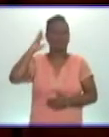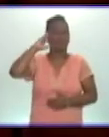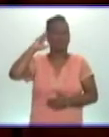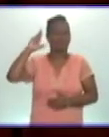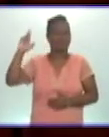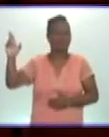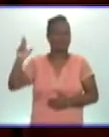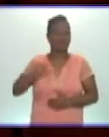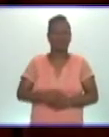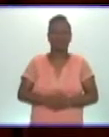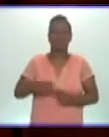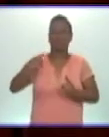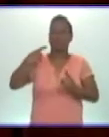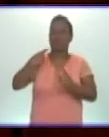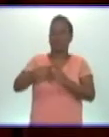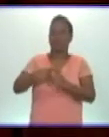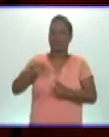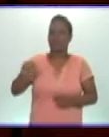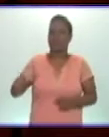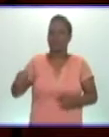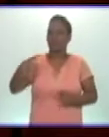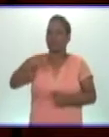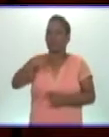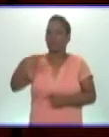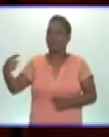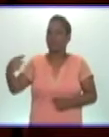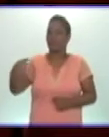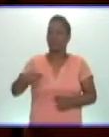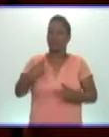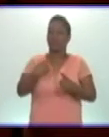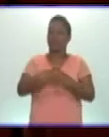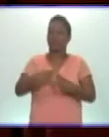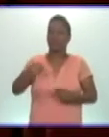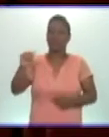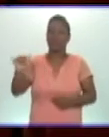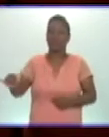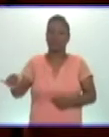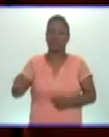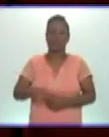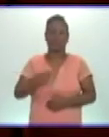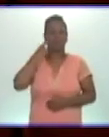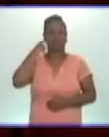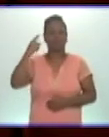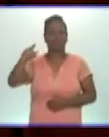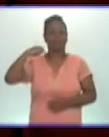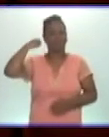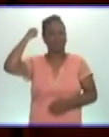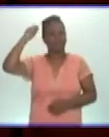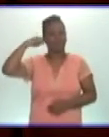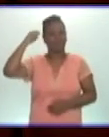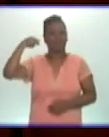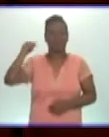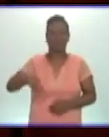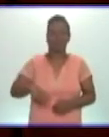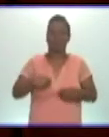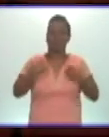recordando la suma y resta de polinomios. Veamos el video que ahora le vamos a